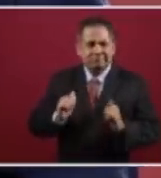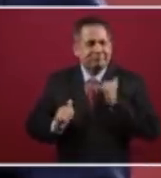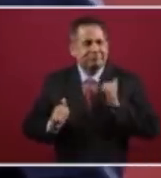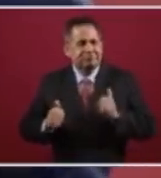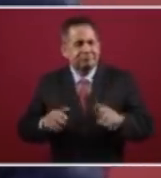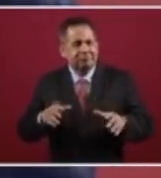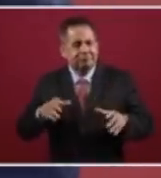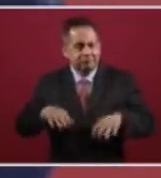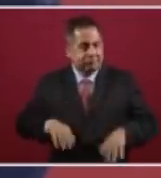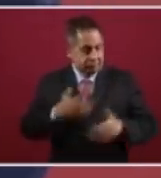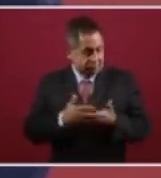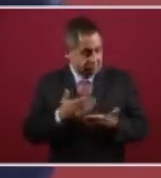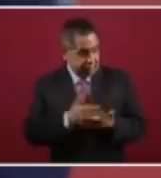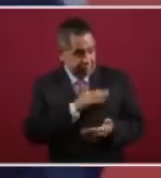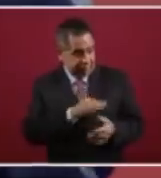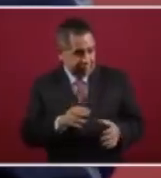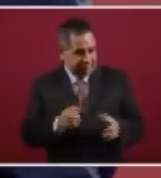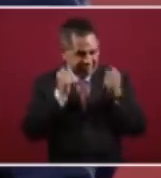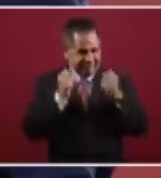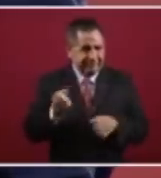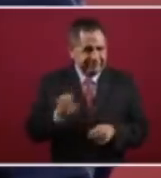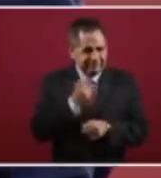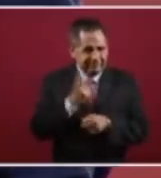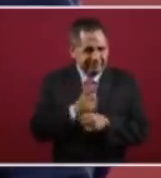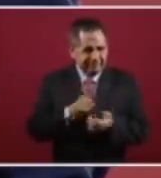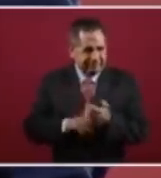¿sí? Ahora que tienes oportunidad,